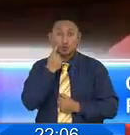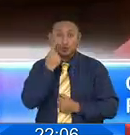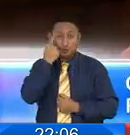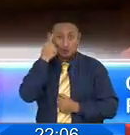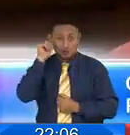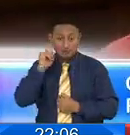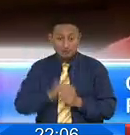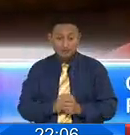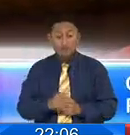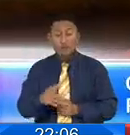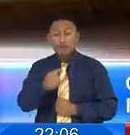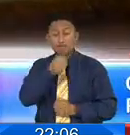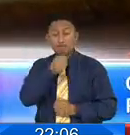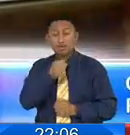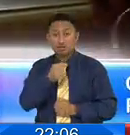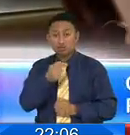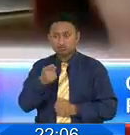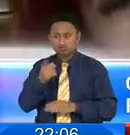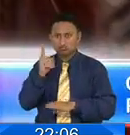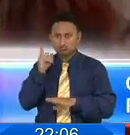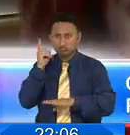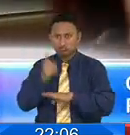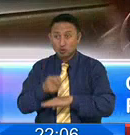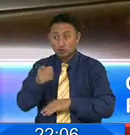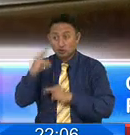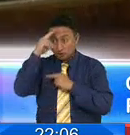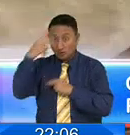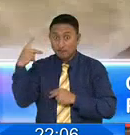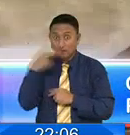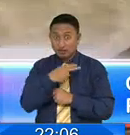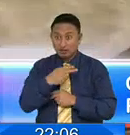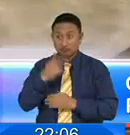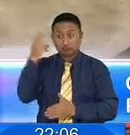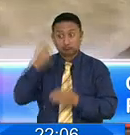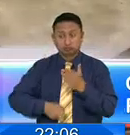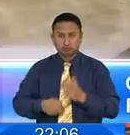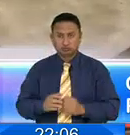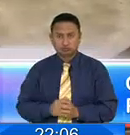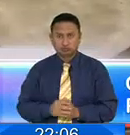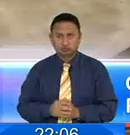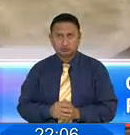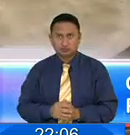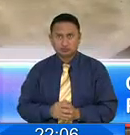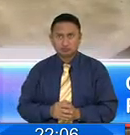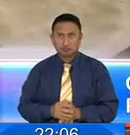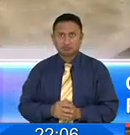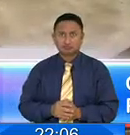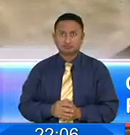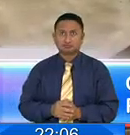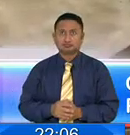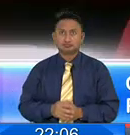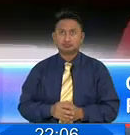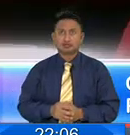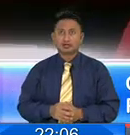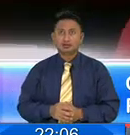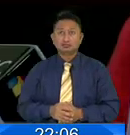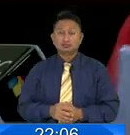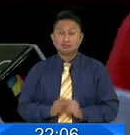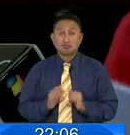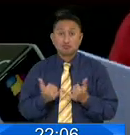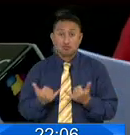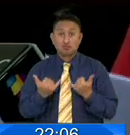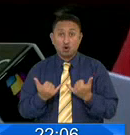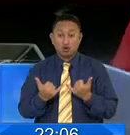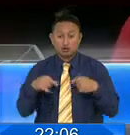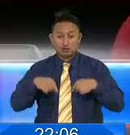los periodistas se los acusaba de hacer y dar noticias falsas, y que lo hacían de forma intencional. Ahora se